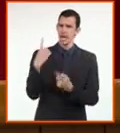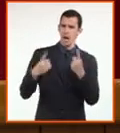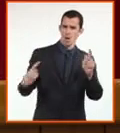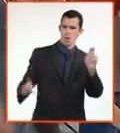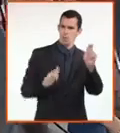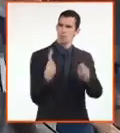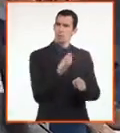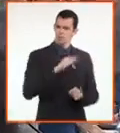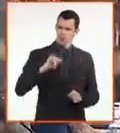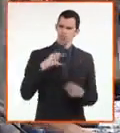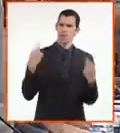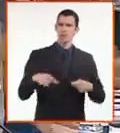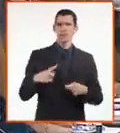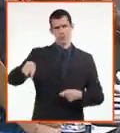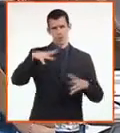igualdad.